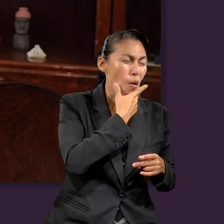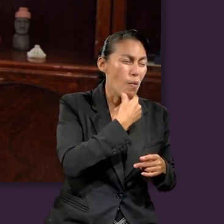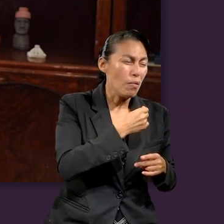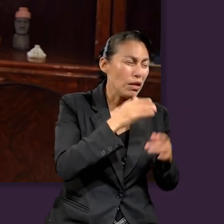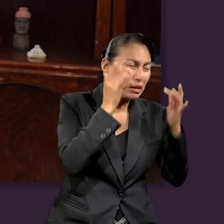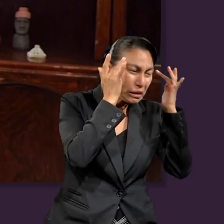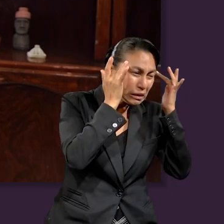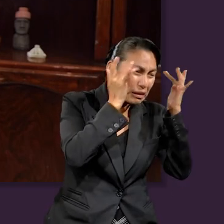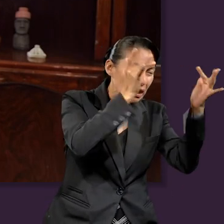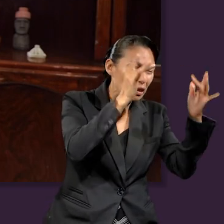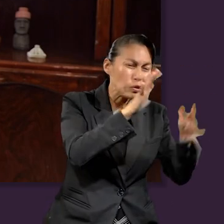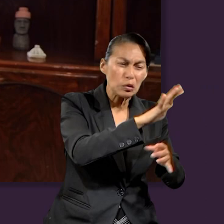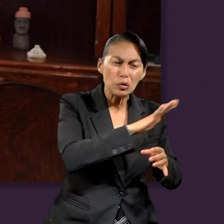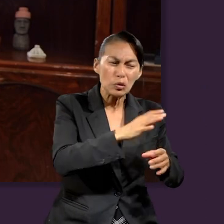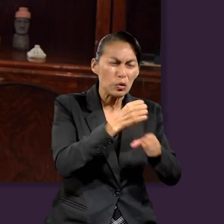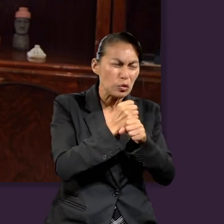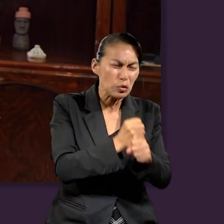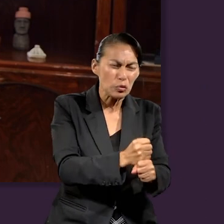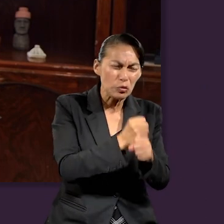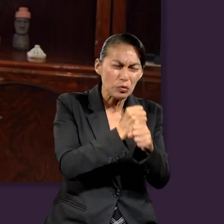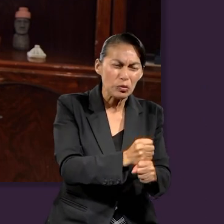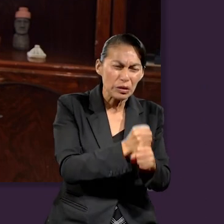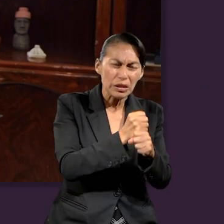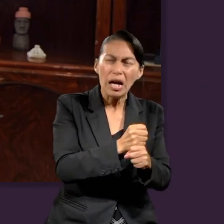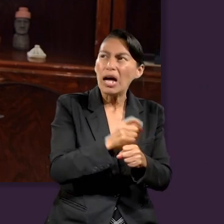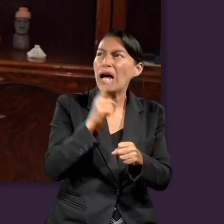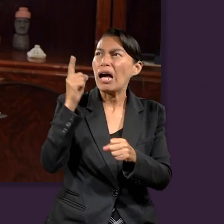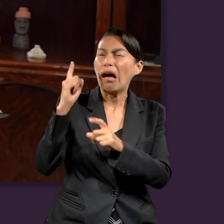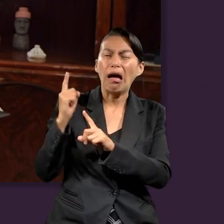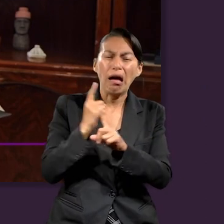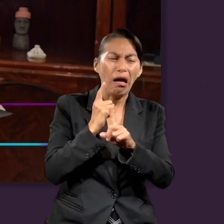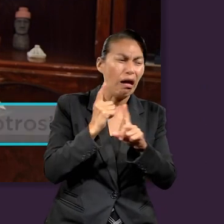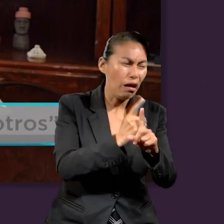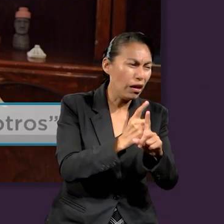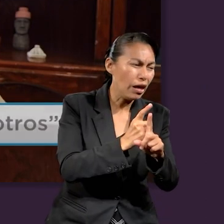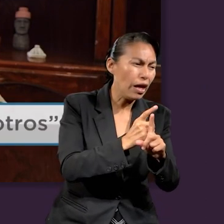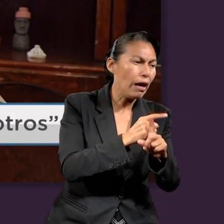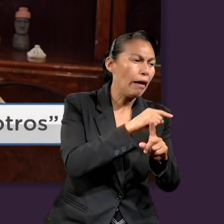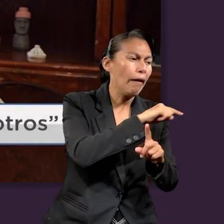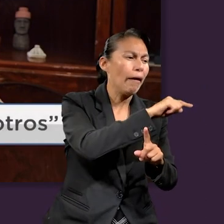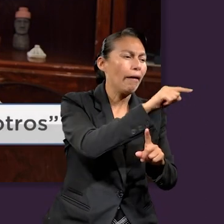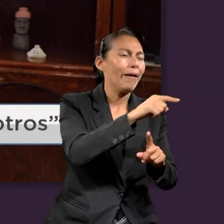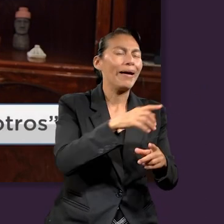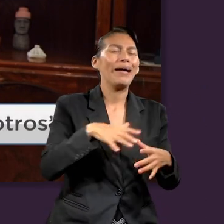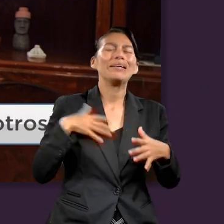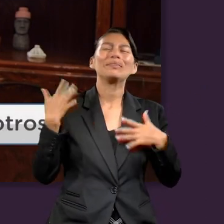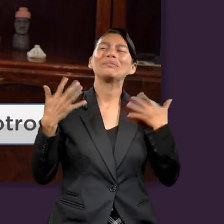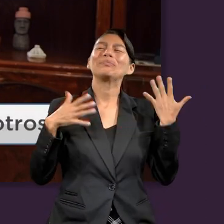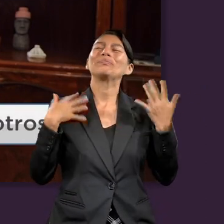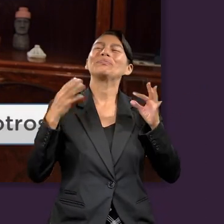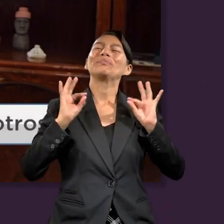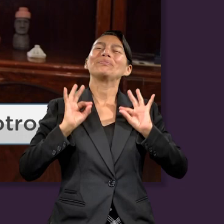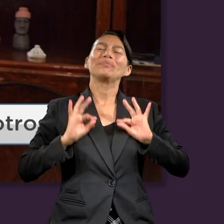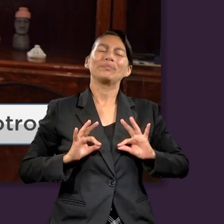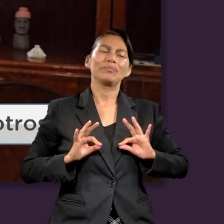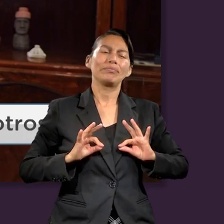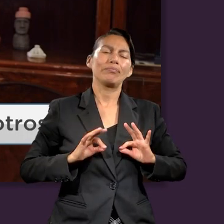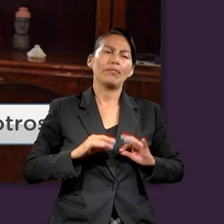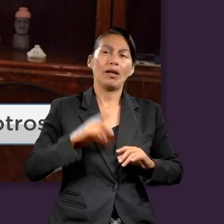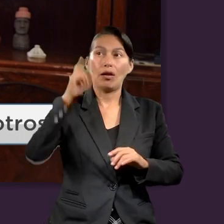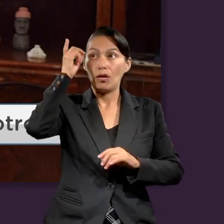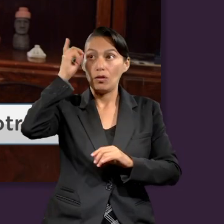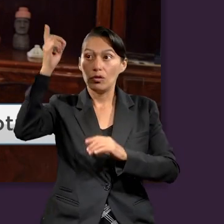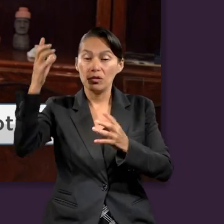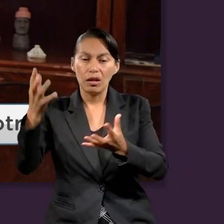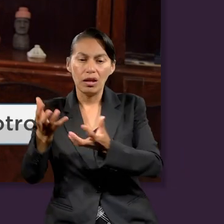los santos y de la sangre de los mártires de Jesús. El Señor Jesús vertió su sangre por nosotros. Ella,